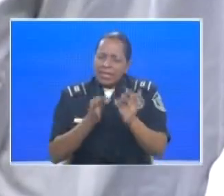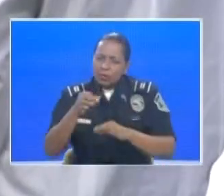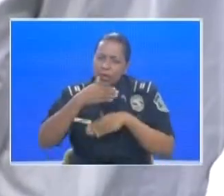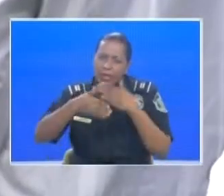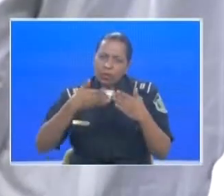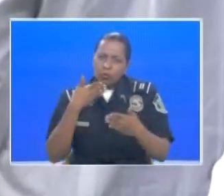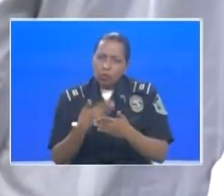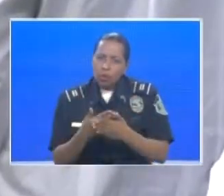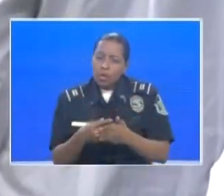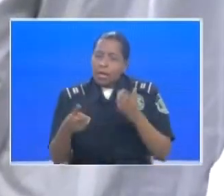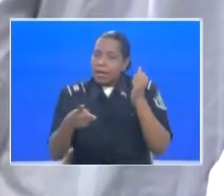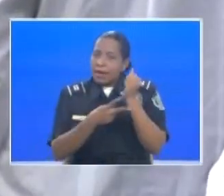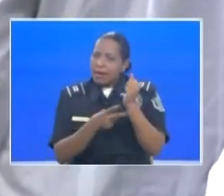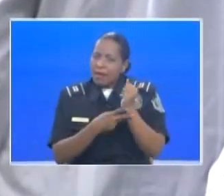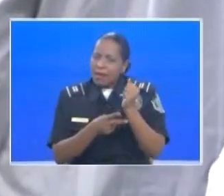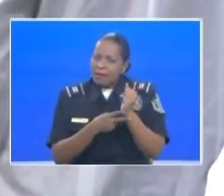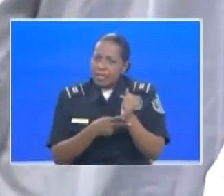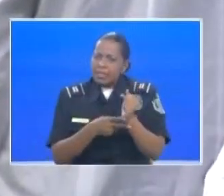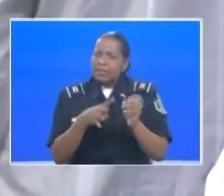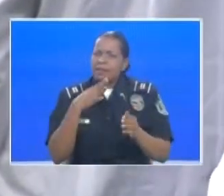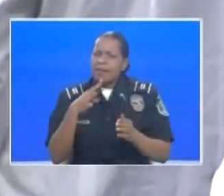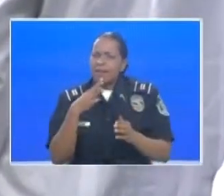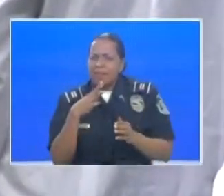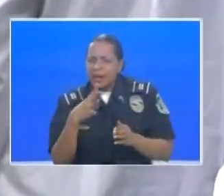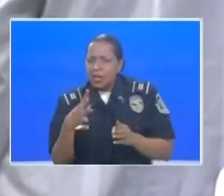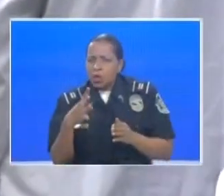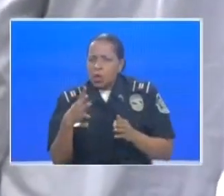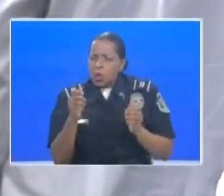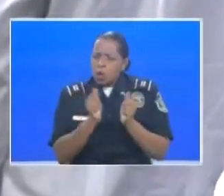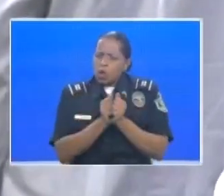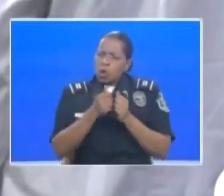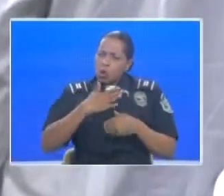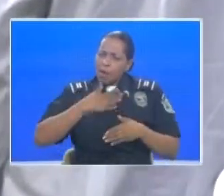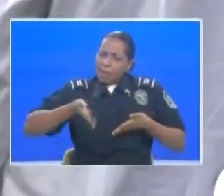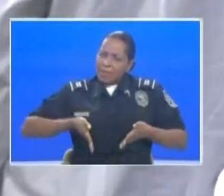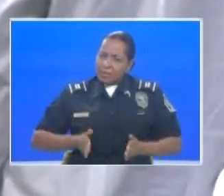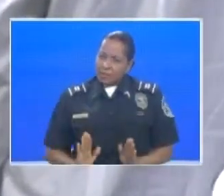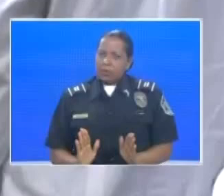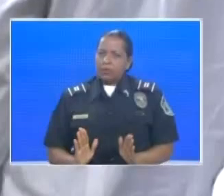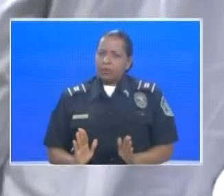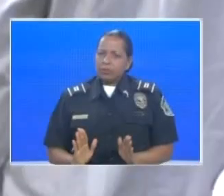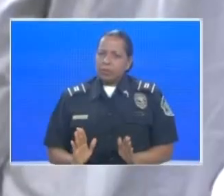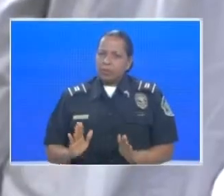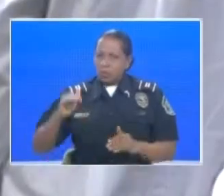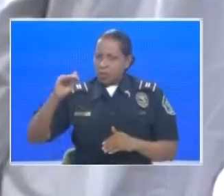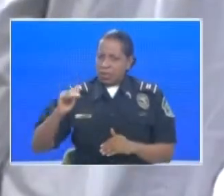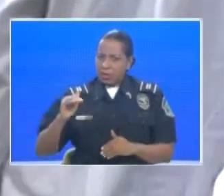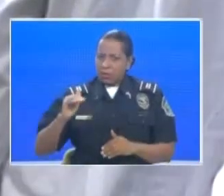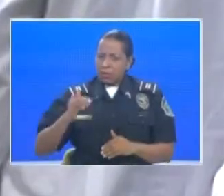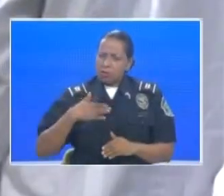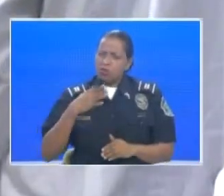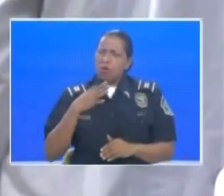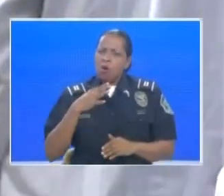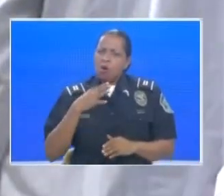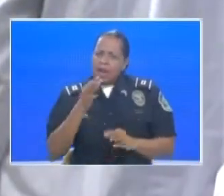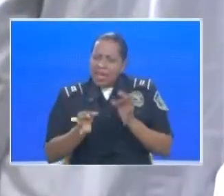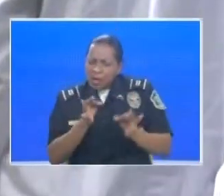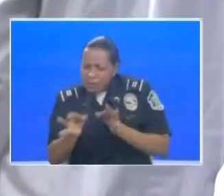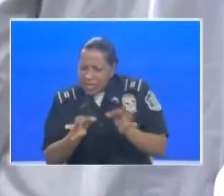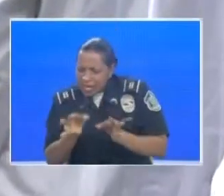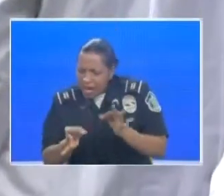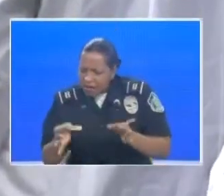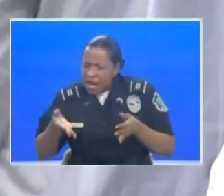Y las veces que a veces que he hablado con mis hijos, no ahora, pero más chicos, que yo les explicaba las cosas.